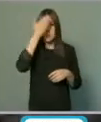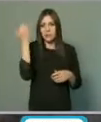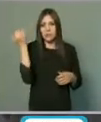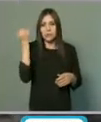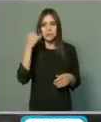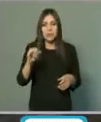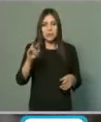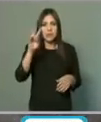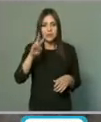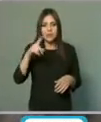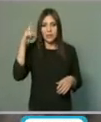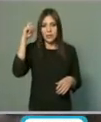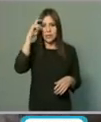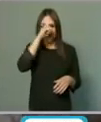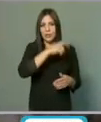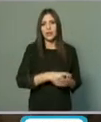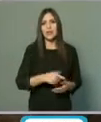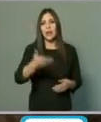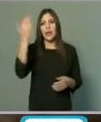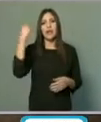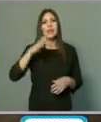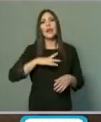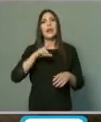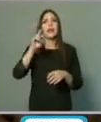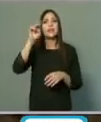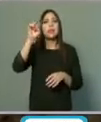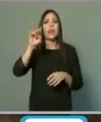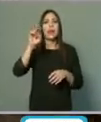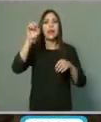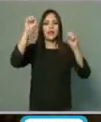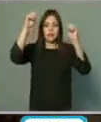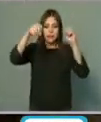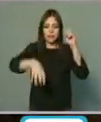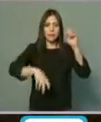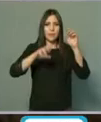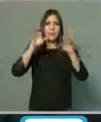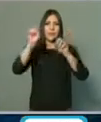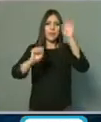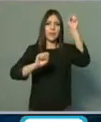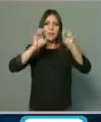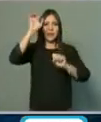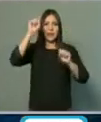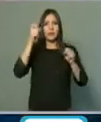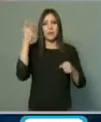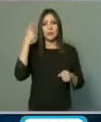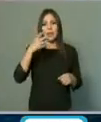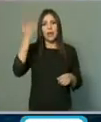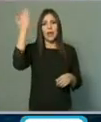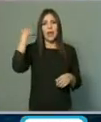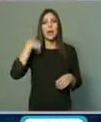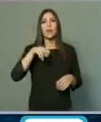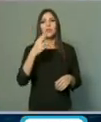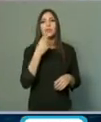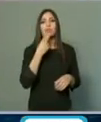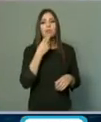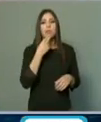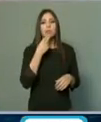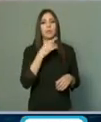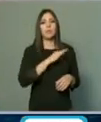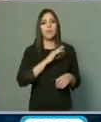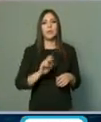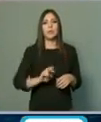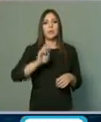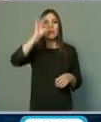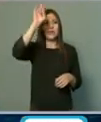muy veíamos ahí hábiles. que le echaban unas escaleritas y, ¿no? Sí, o sea, digo, la verdad rústico, pero pues es lo que se utiliza para ascender